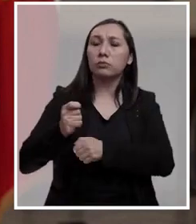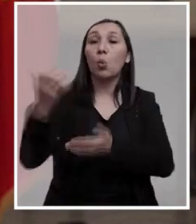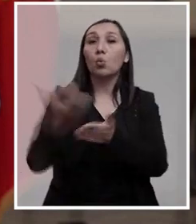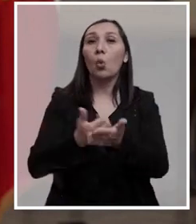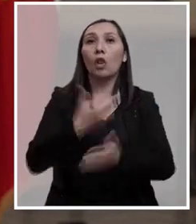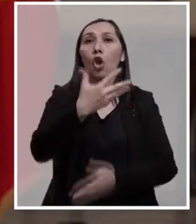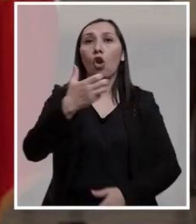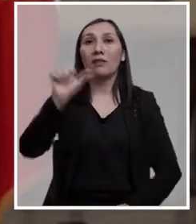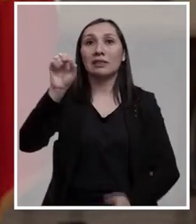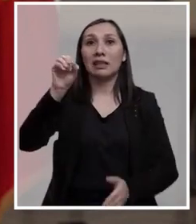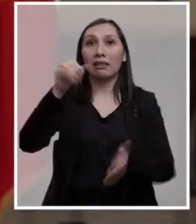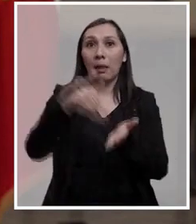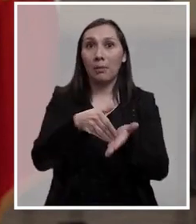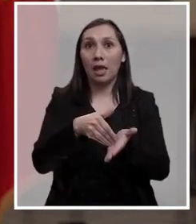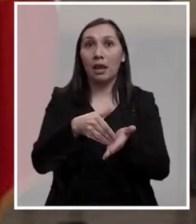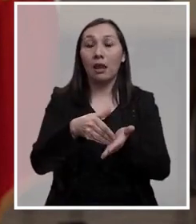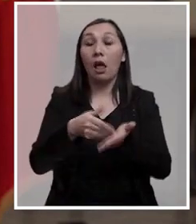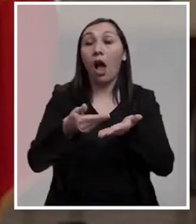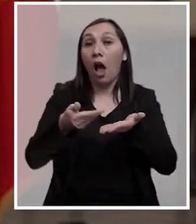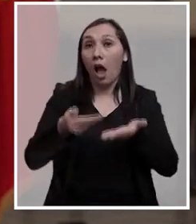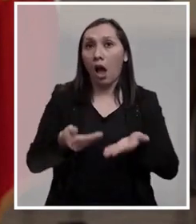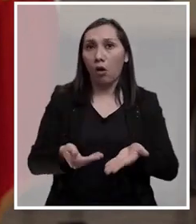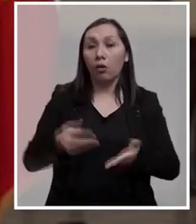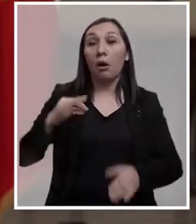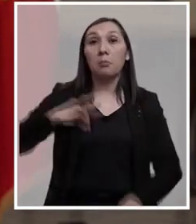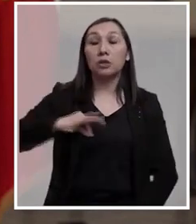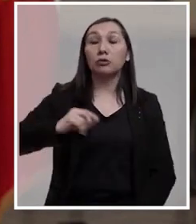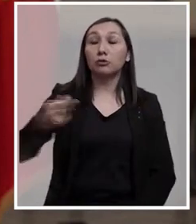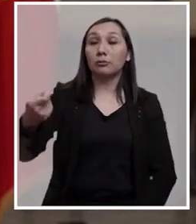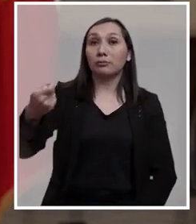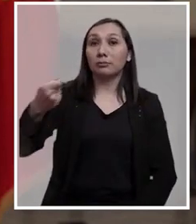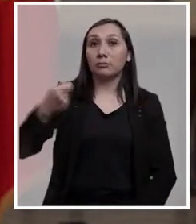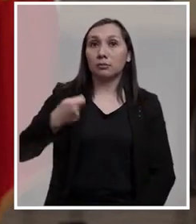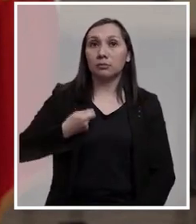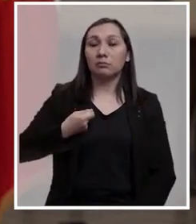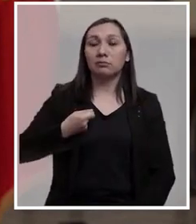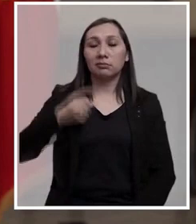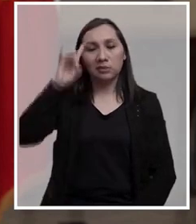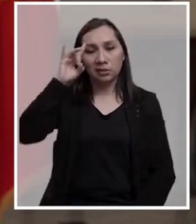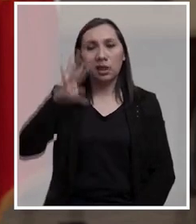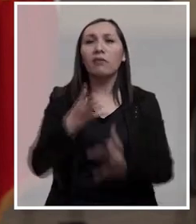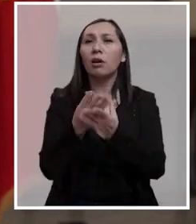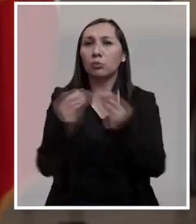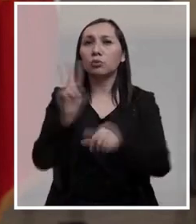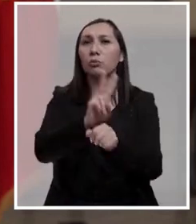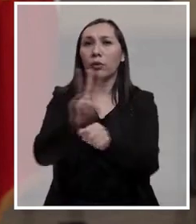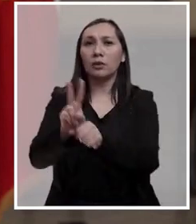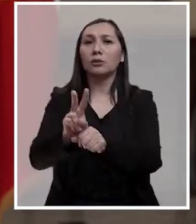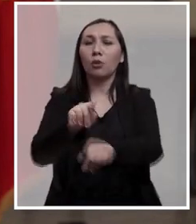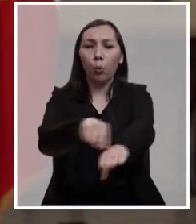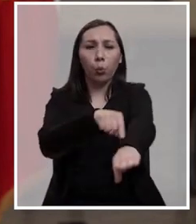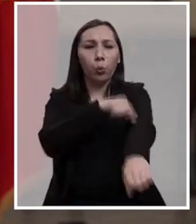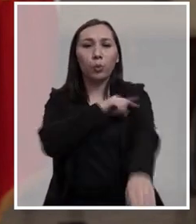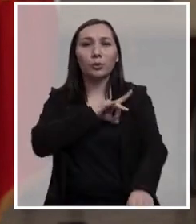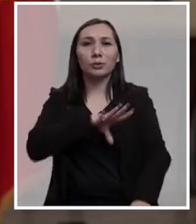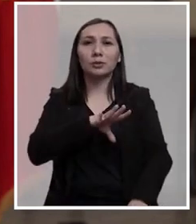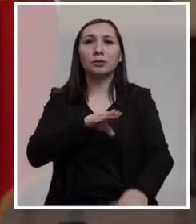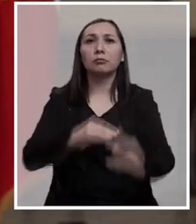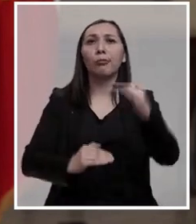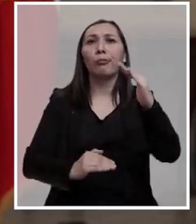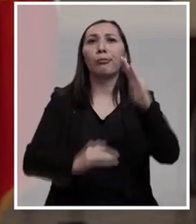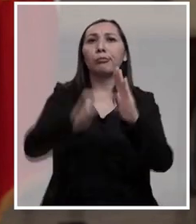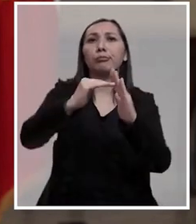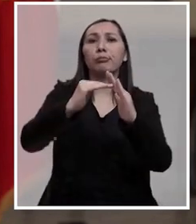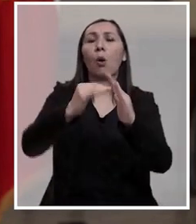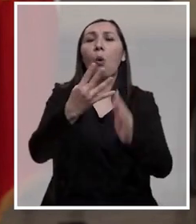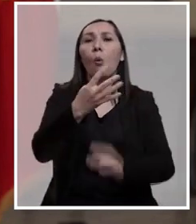960 mil pesos hoy tiene una pensión y lo saben muchas profesoras a lo largo de chile que no supera los